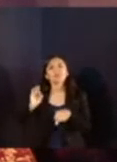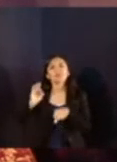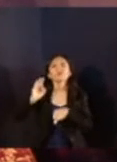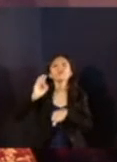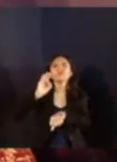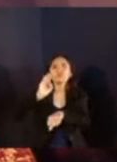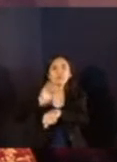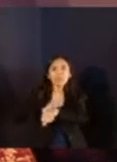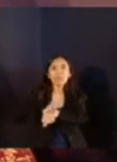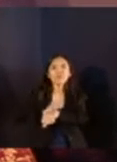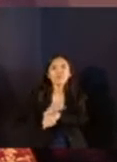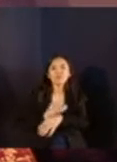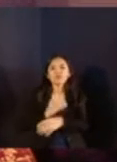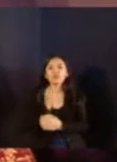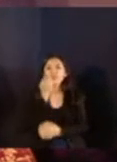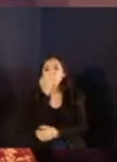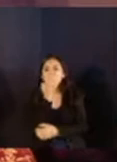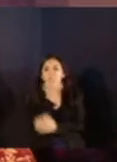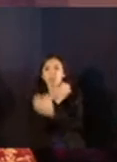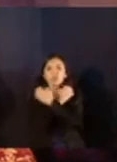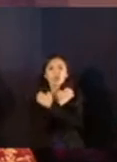la educación